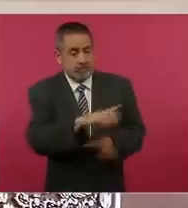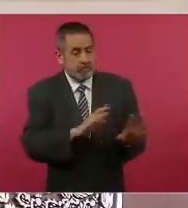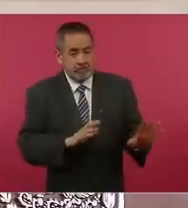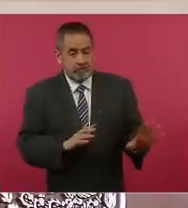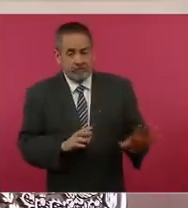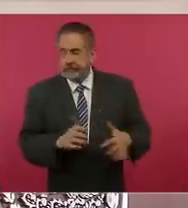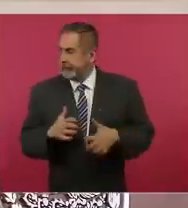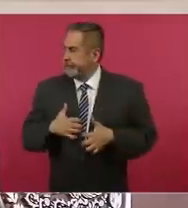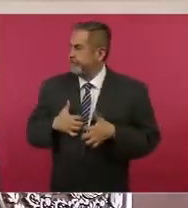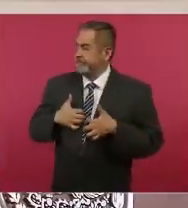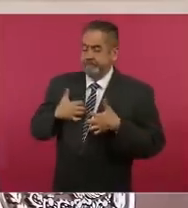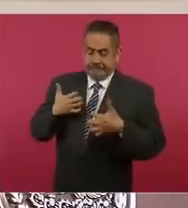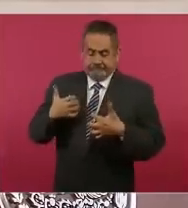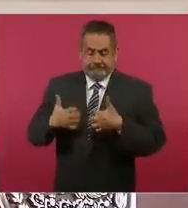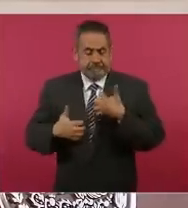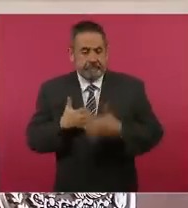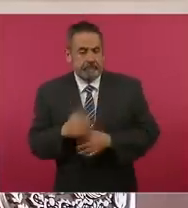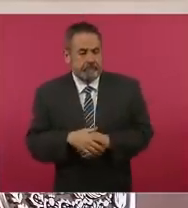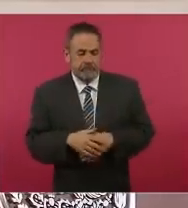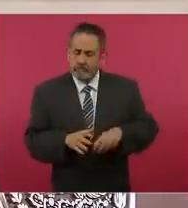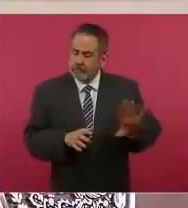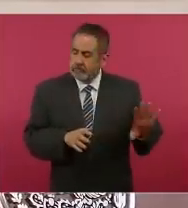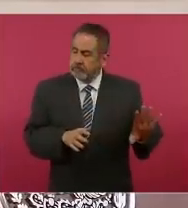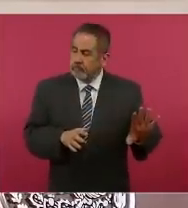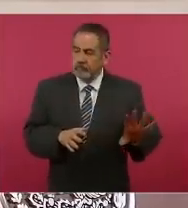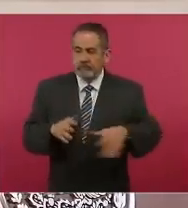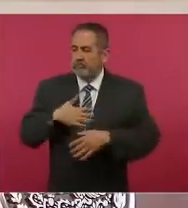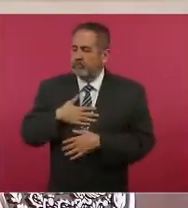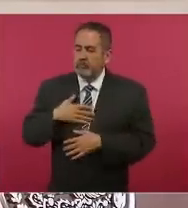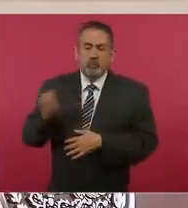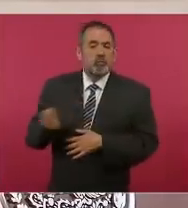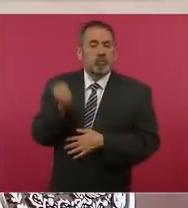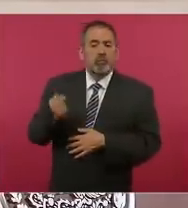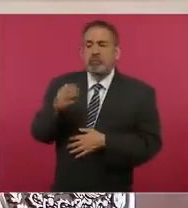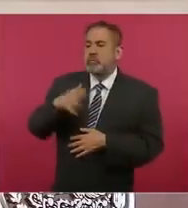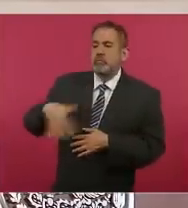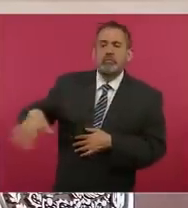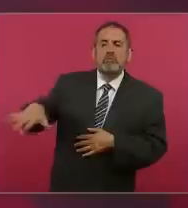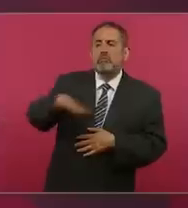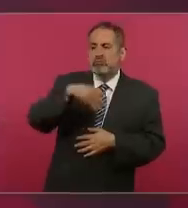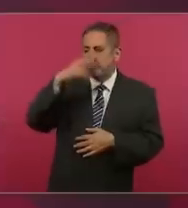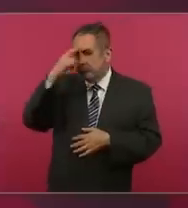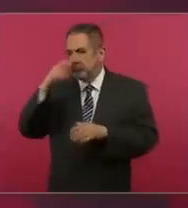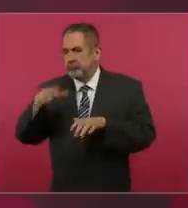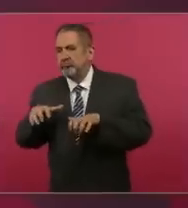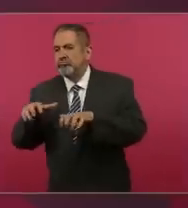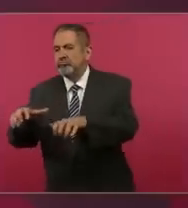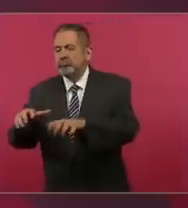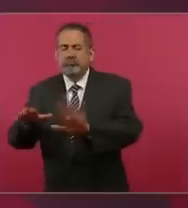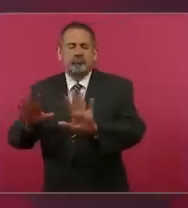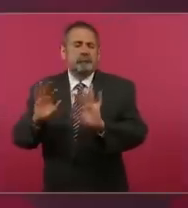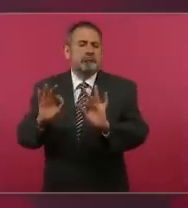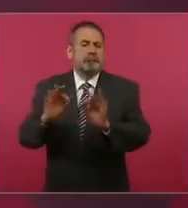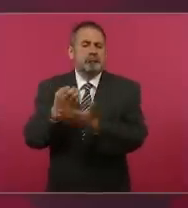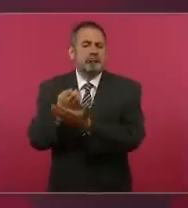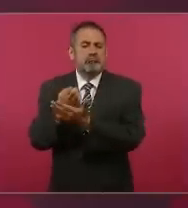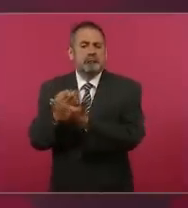para fortuna del pueblo de México está bien la economía